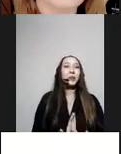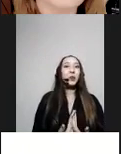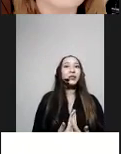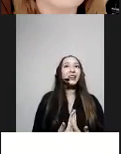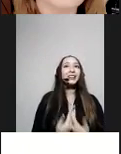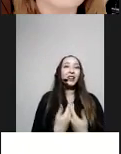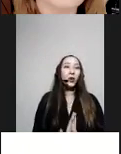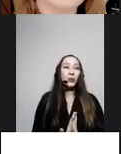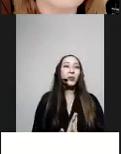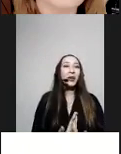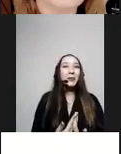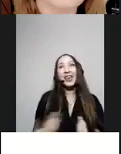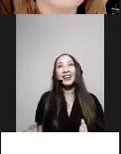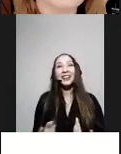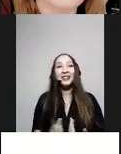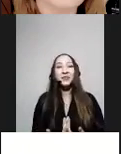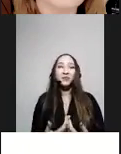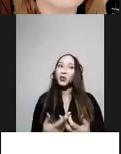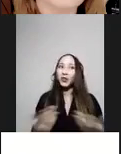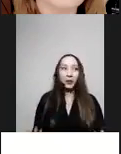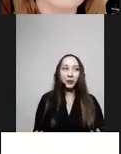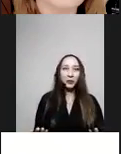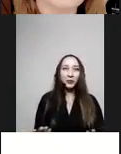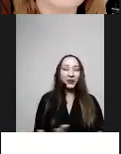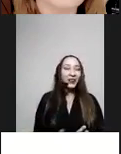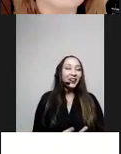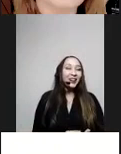que me gustan es hoy, porque mañana no sabemos.